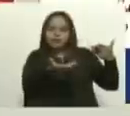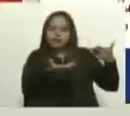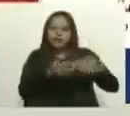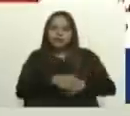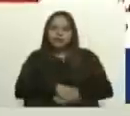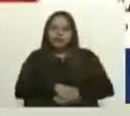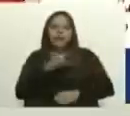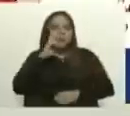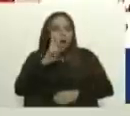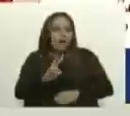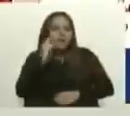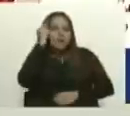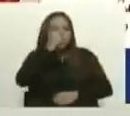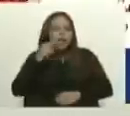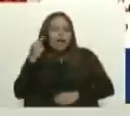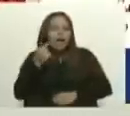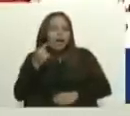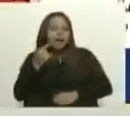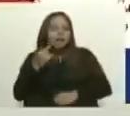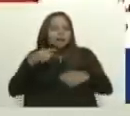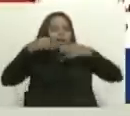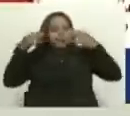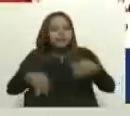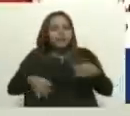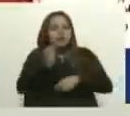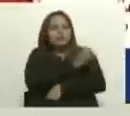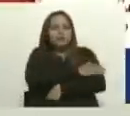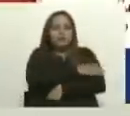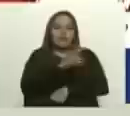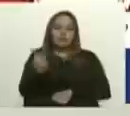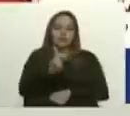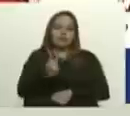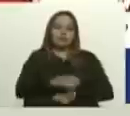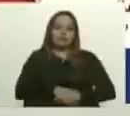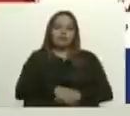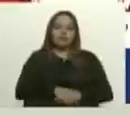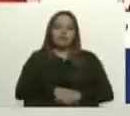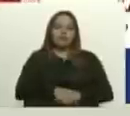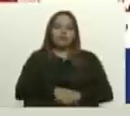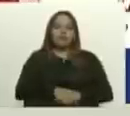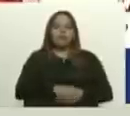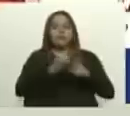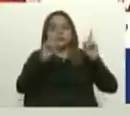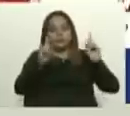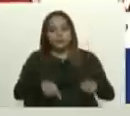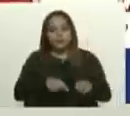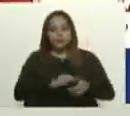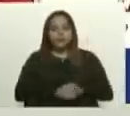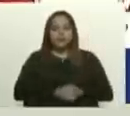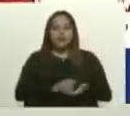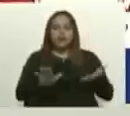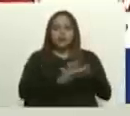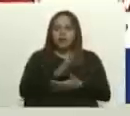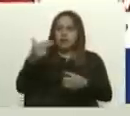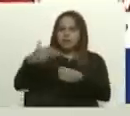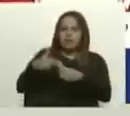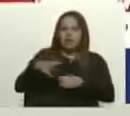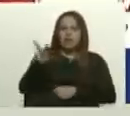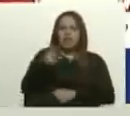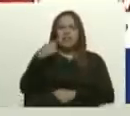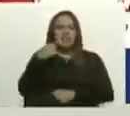Para ver la verdadera cara de la oposición venezolana. Y con respecto al crudo venezolano que es de mala